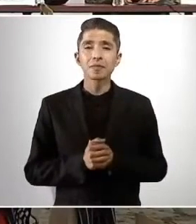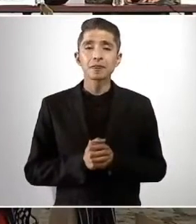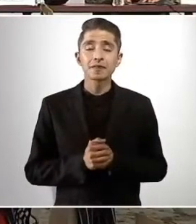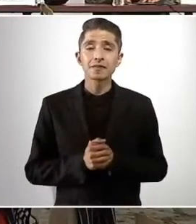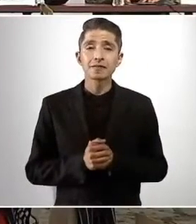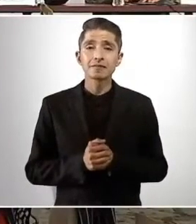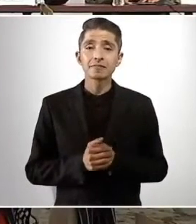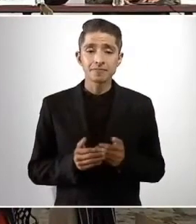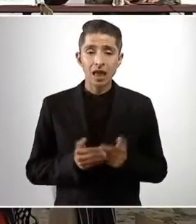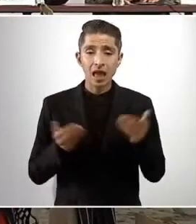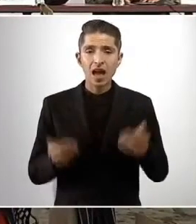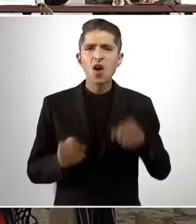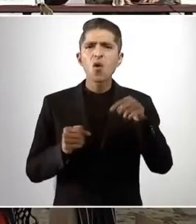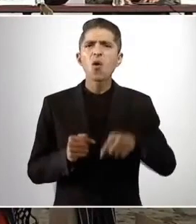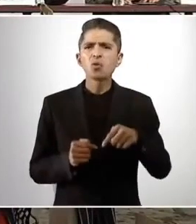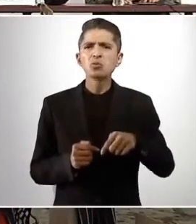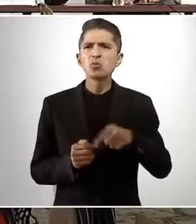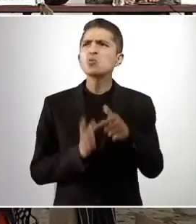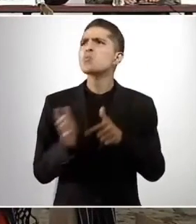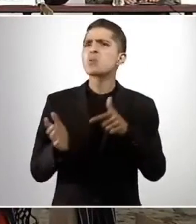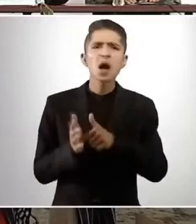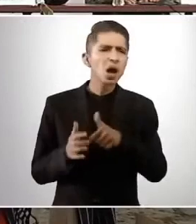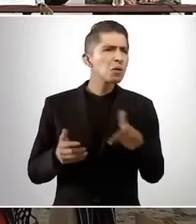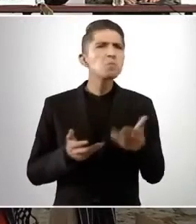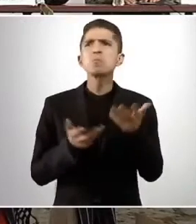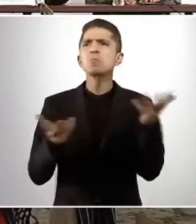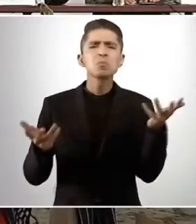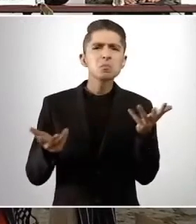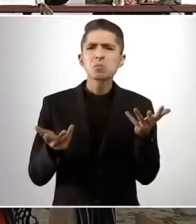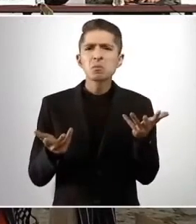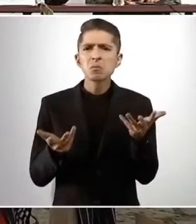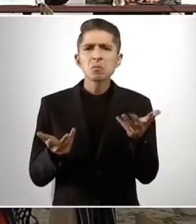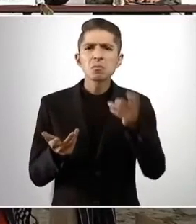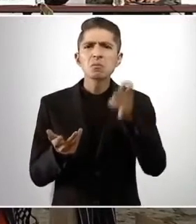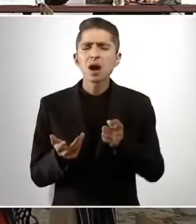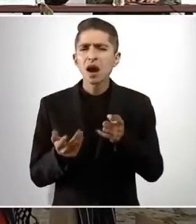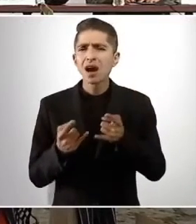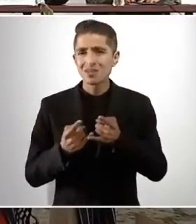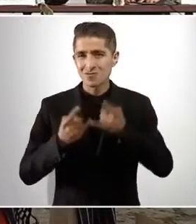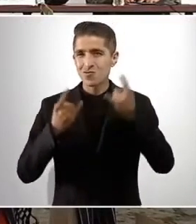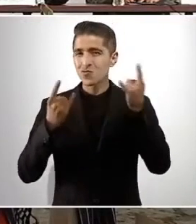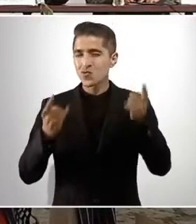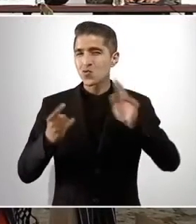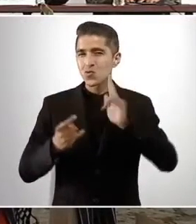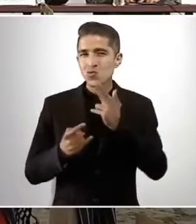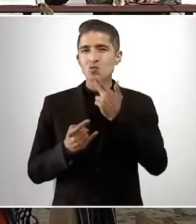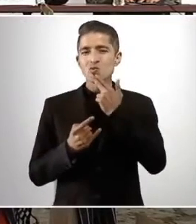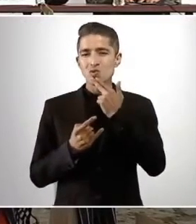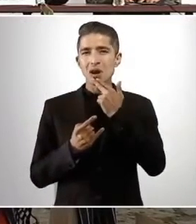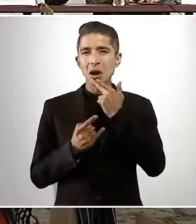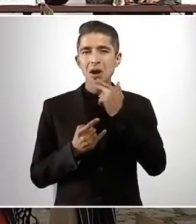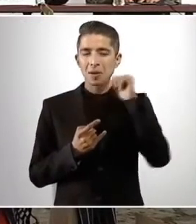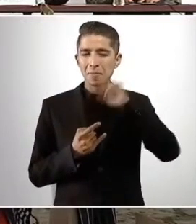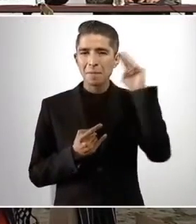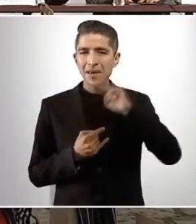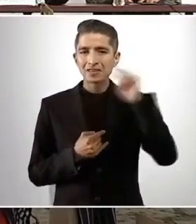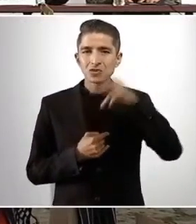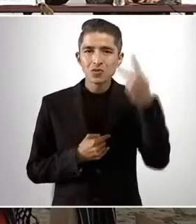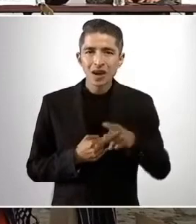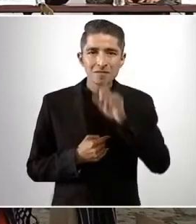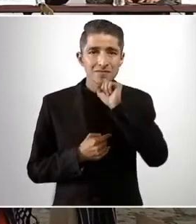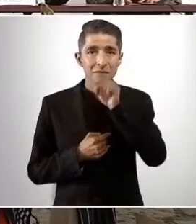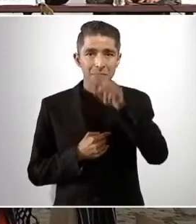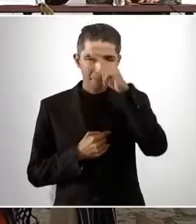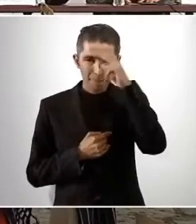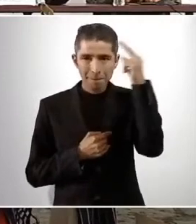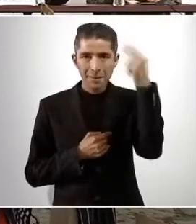en este palacio que es parte de la historia de Michoacán y de México.